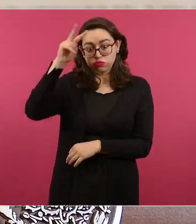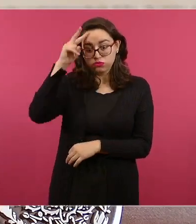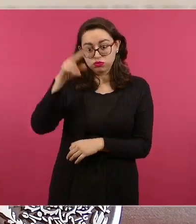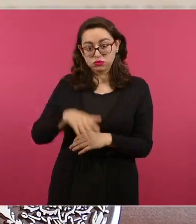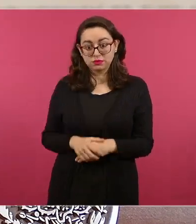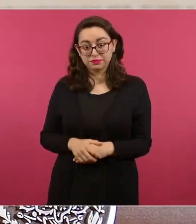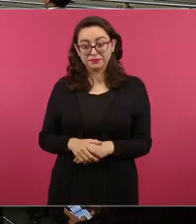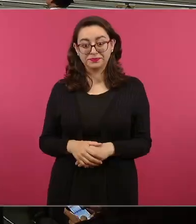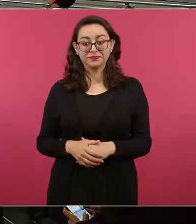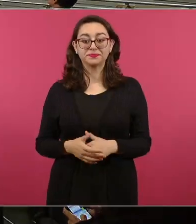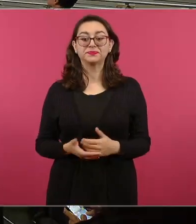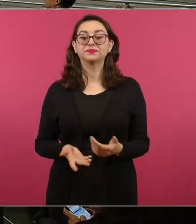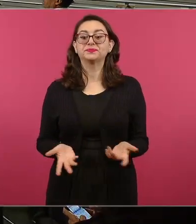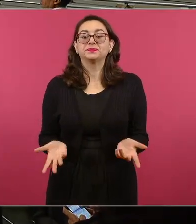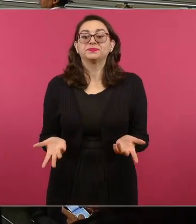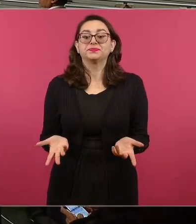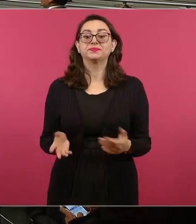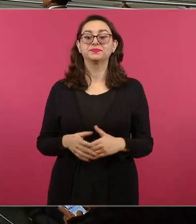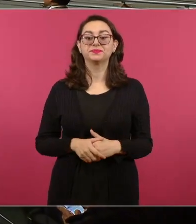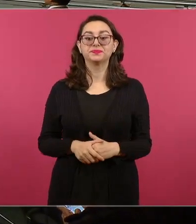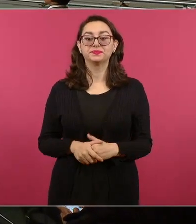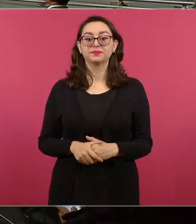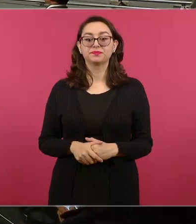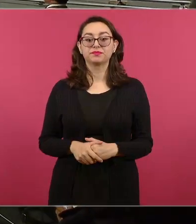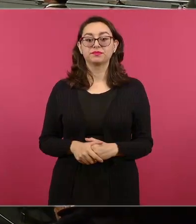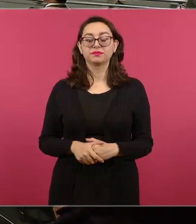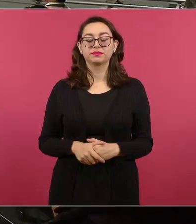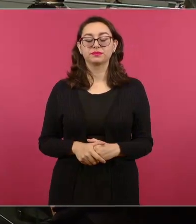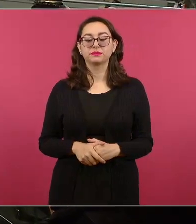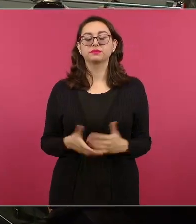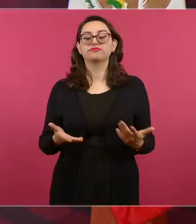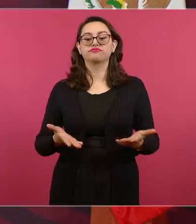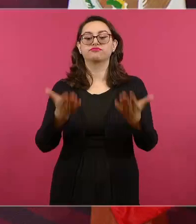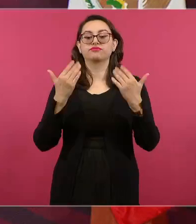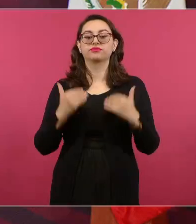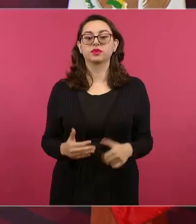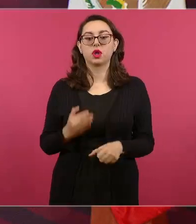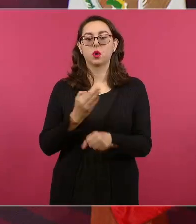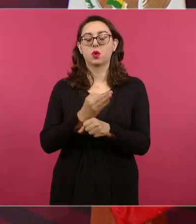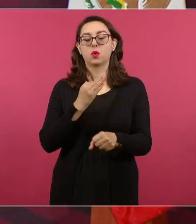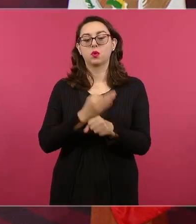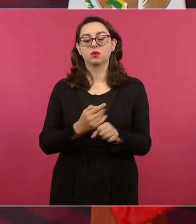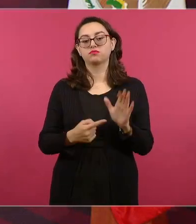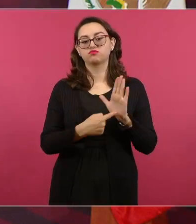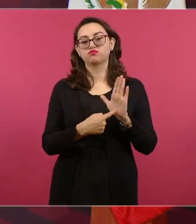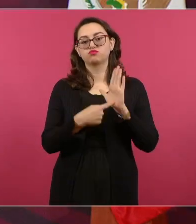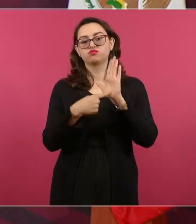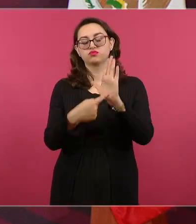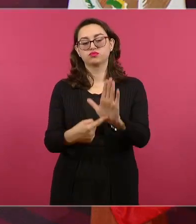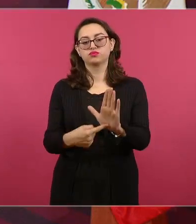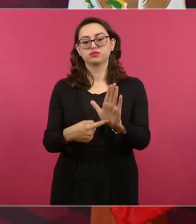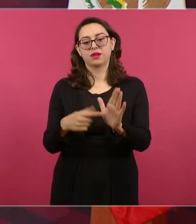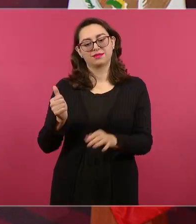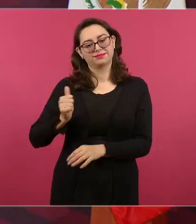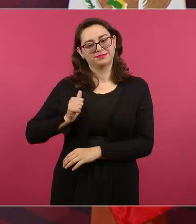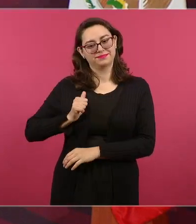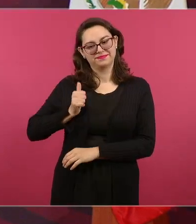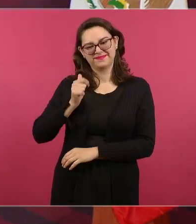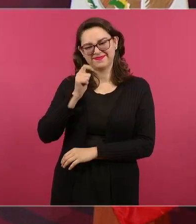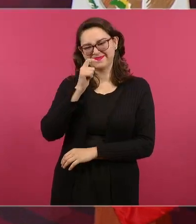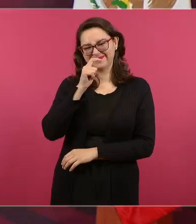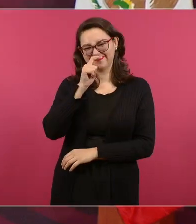Presidente, finalmente. Les voy a mostrar una encuesta. Vamos a aprovechar para tirar